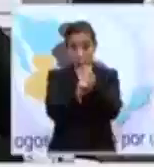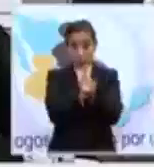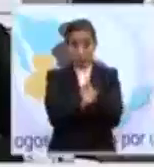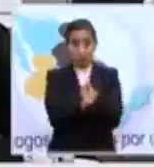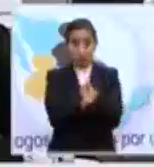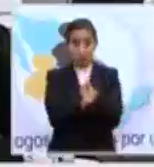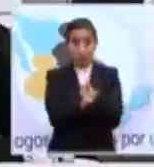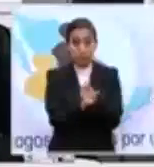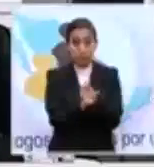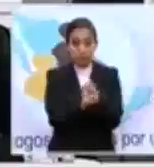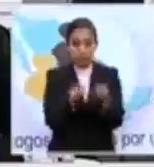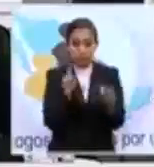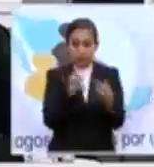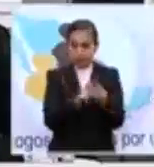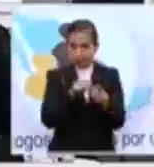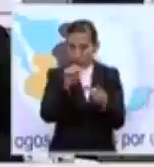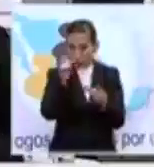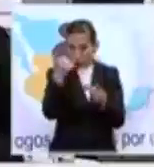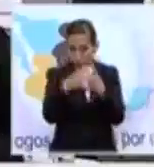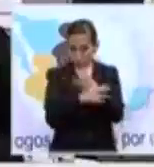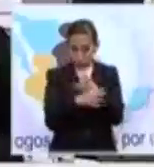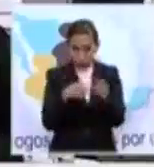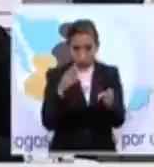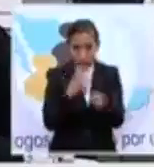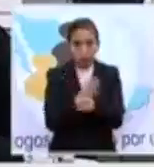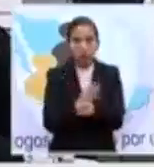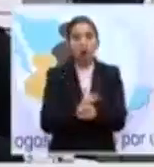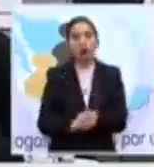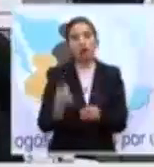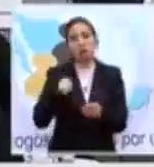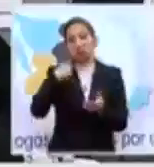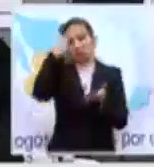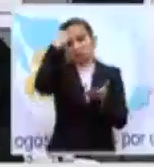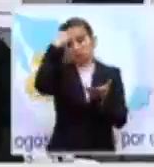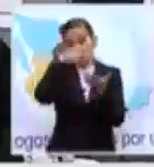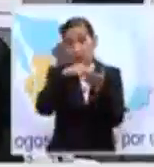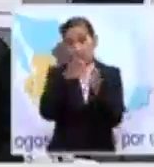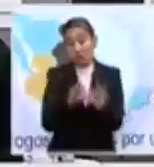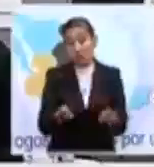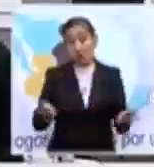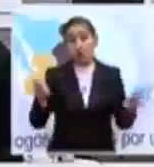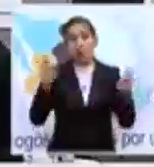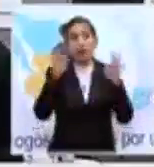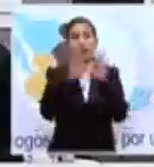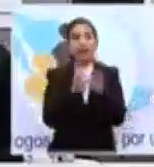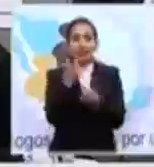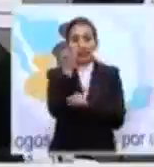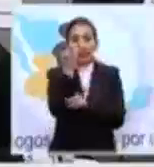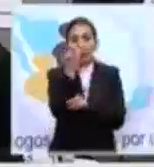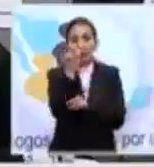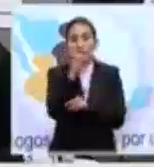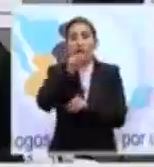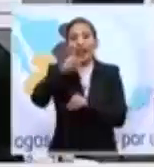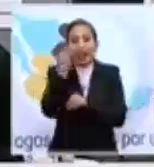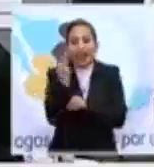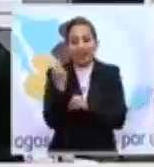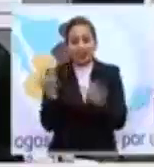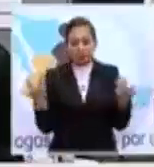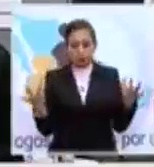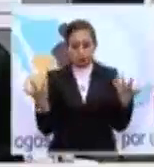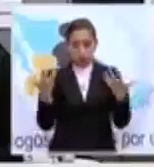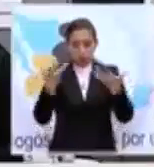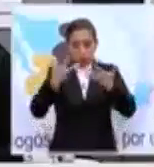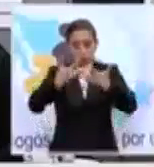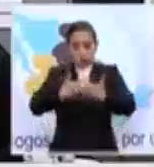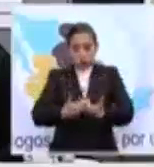problemática. El siguiente punto, yo creo que es muy importante en este tratamiento, y es la